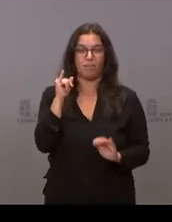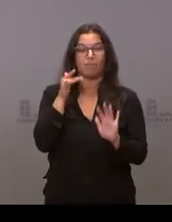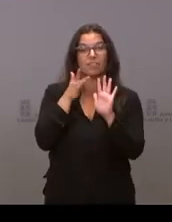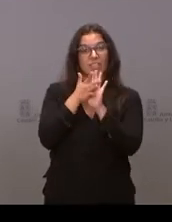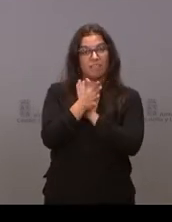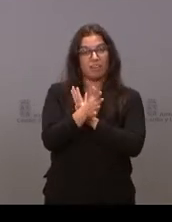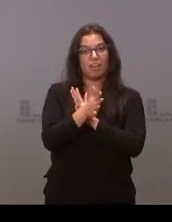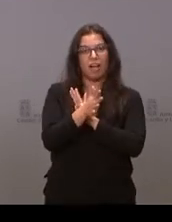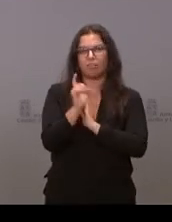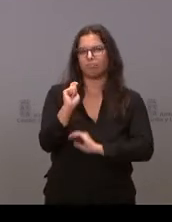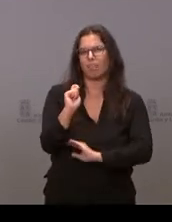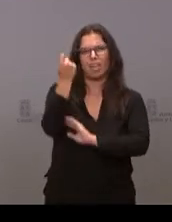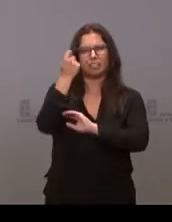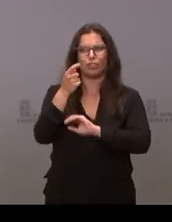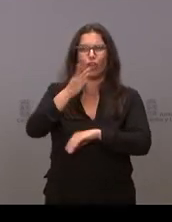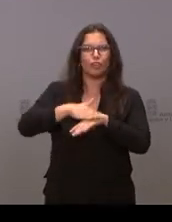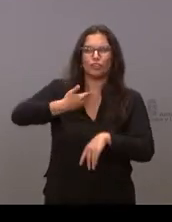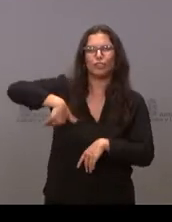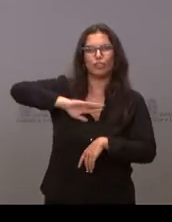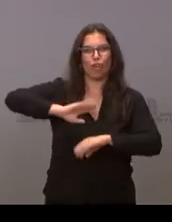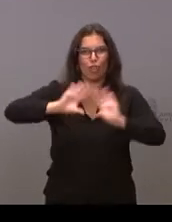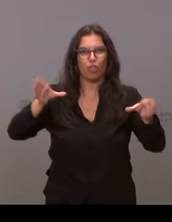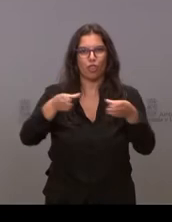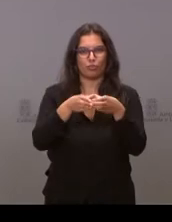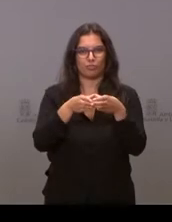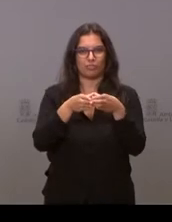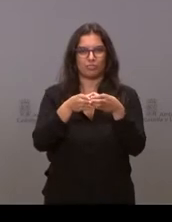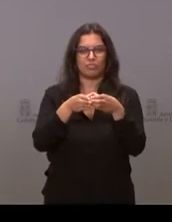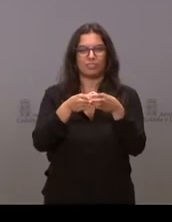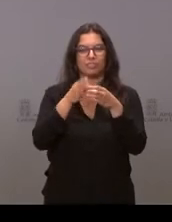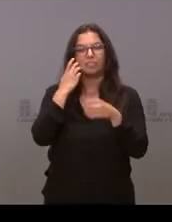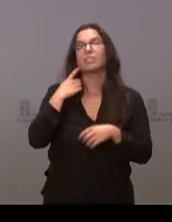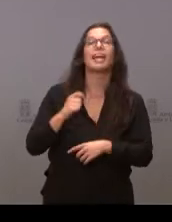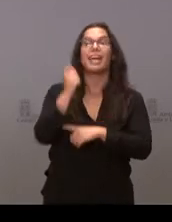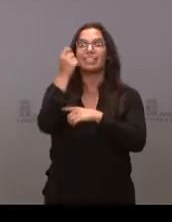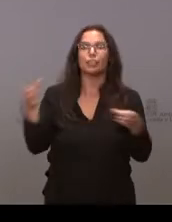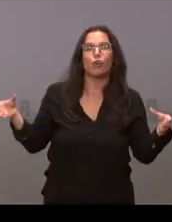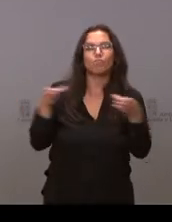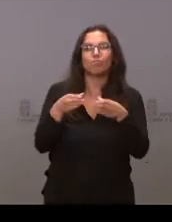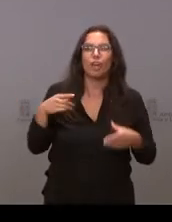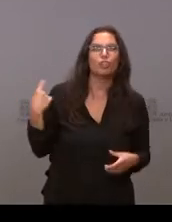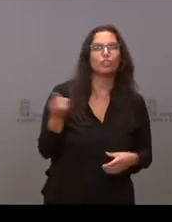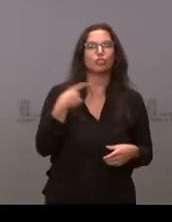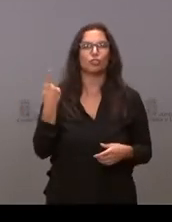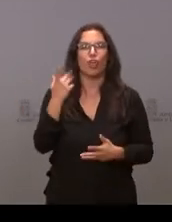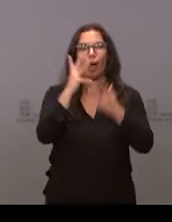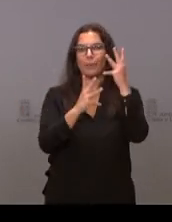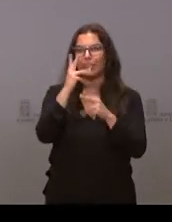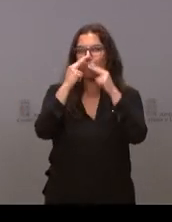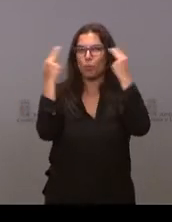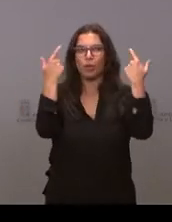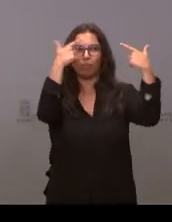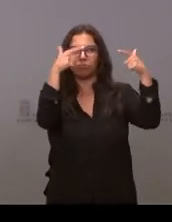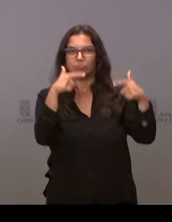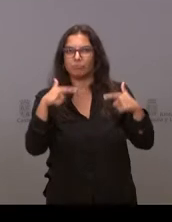es un éxito colectivo de toda España, es un éxito colectivo de todas las administraciones y una